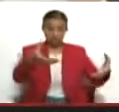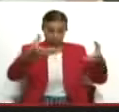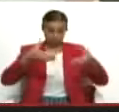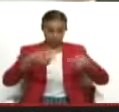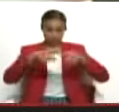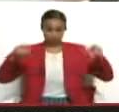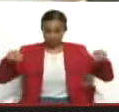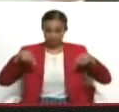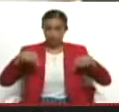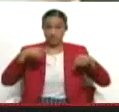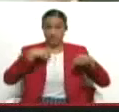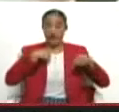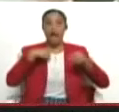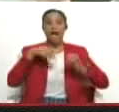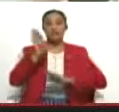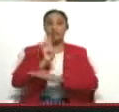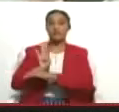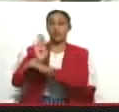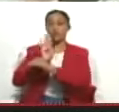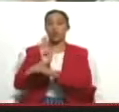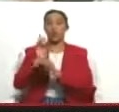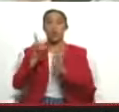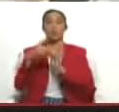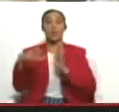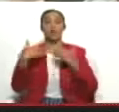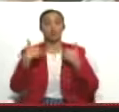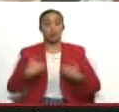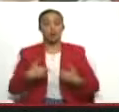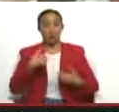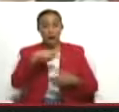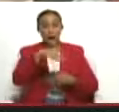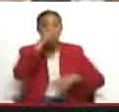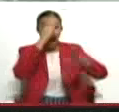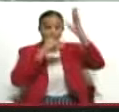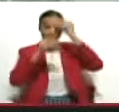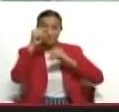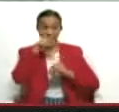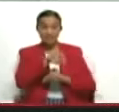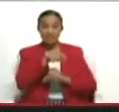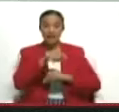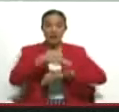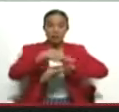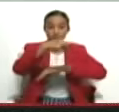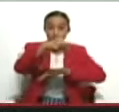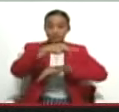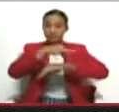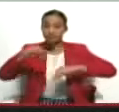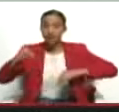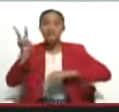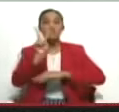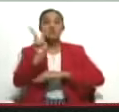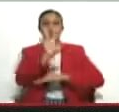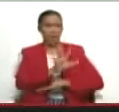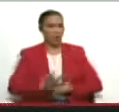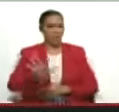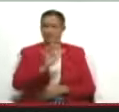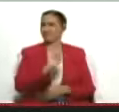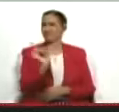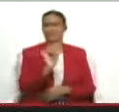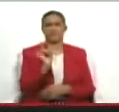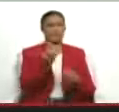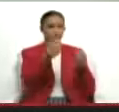militares de de de cuarteles y perfiles de cada uno de los jefes militares del país para nada